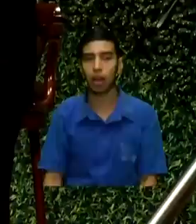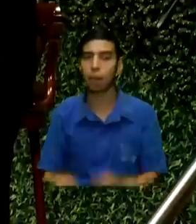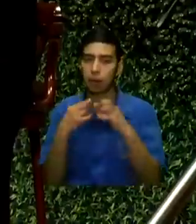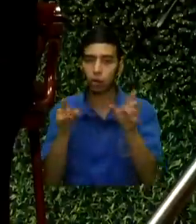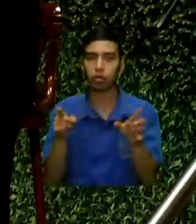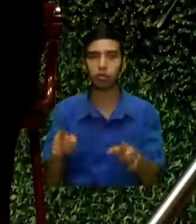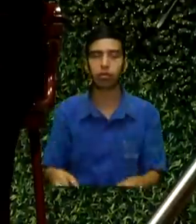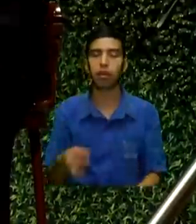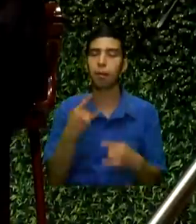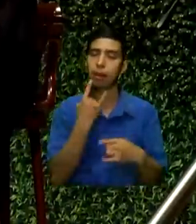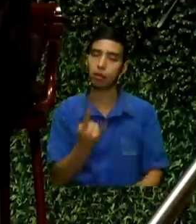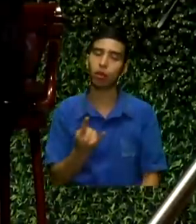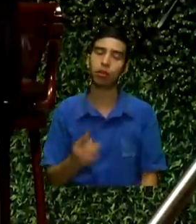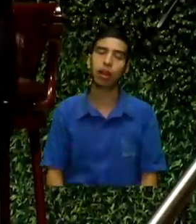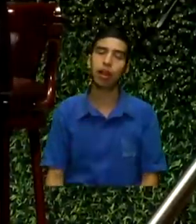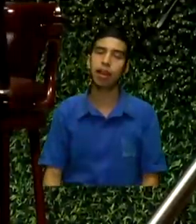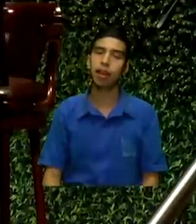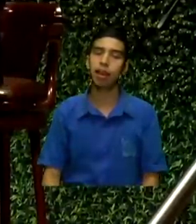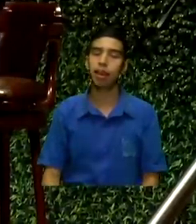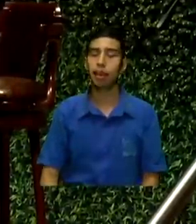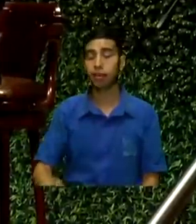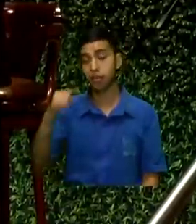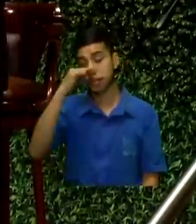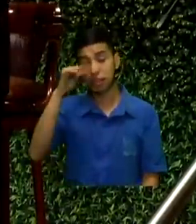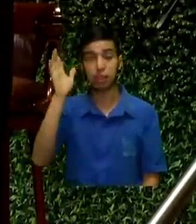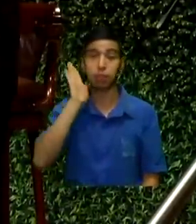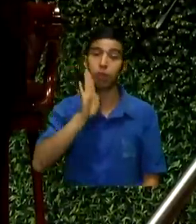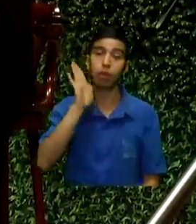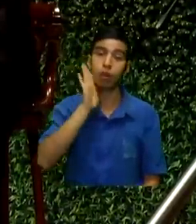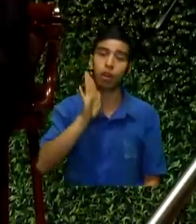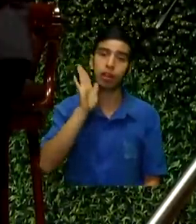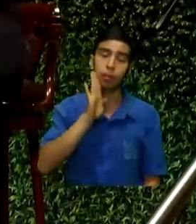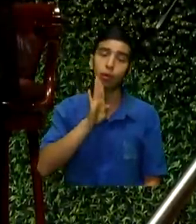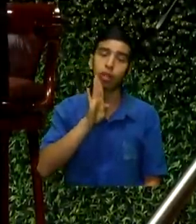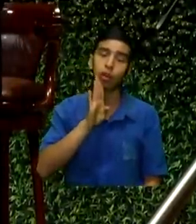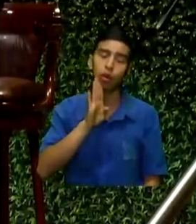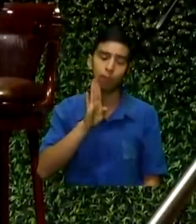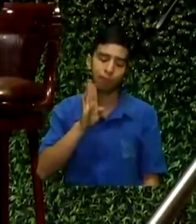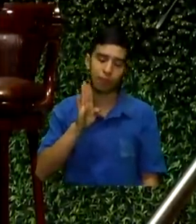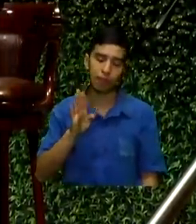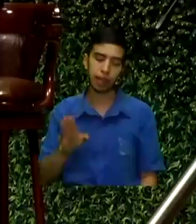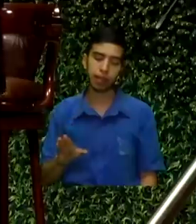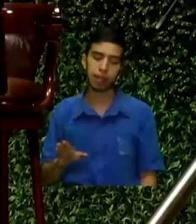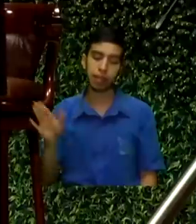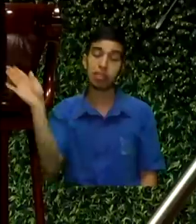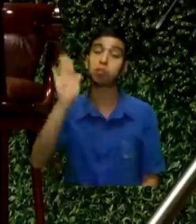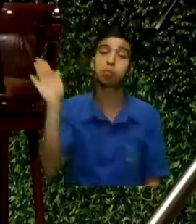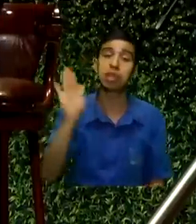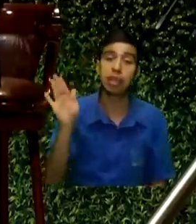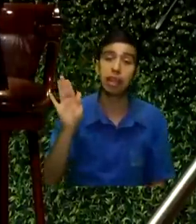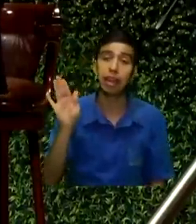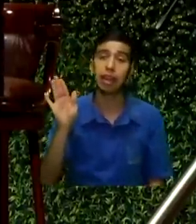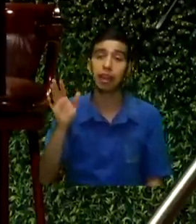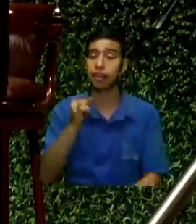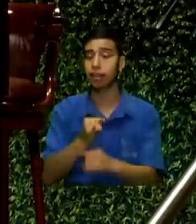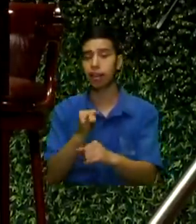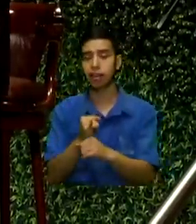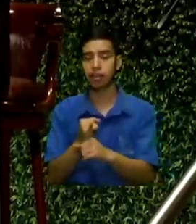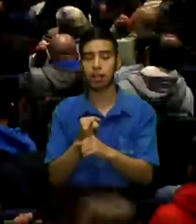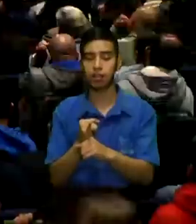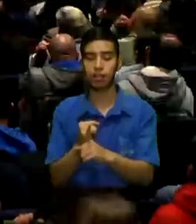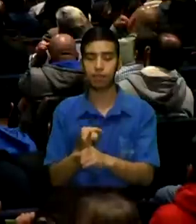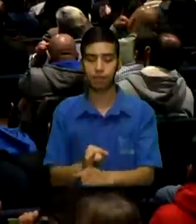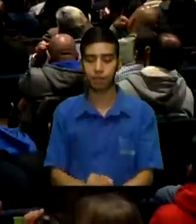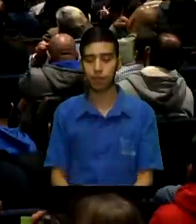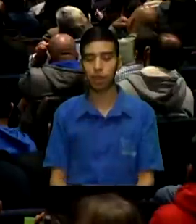sus discípulos más amados. Tenía otros, pero este dice, este es mi hijo verdadero y fiel. Entonces